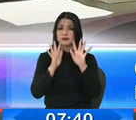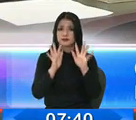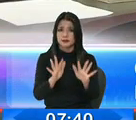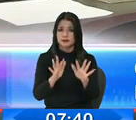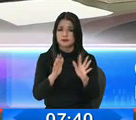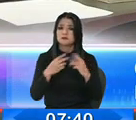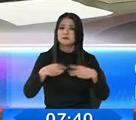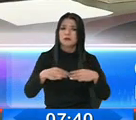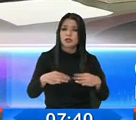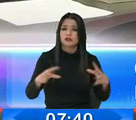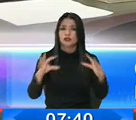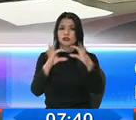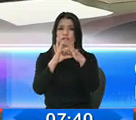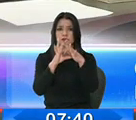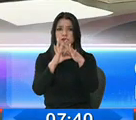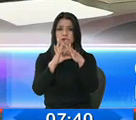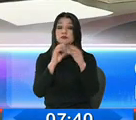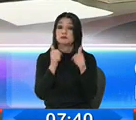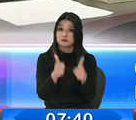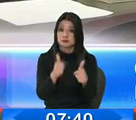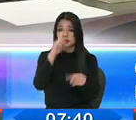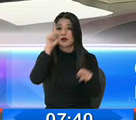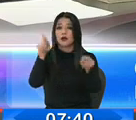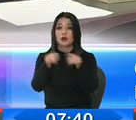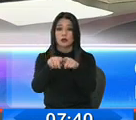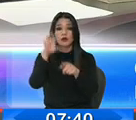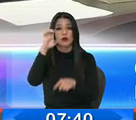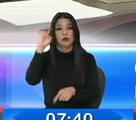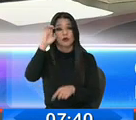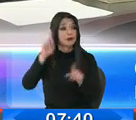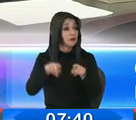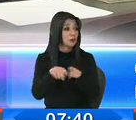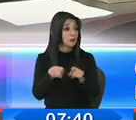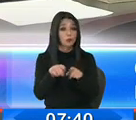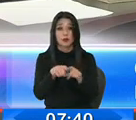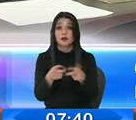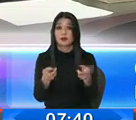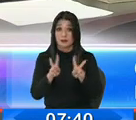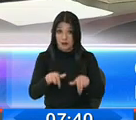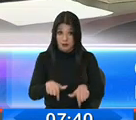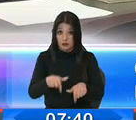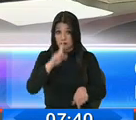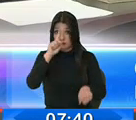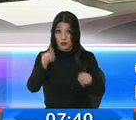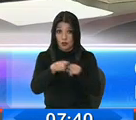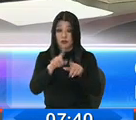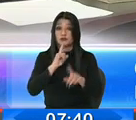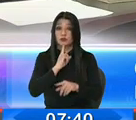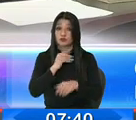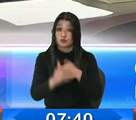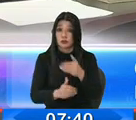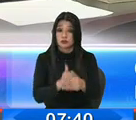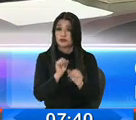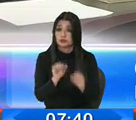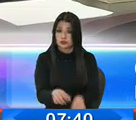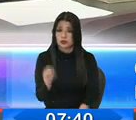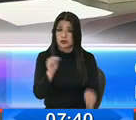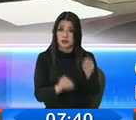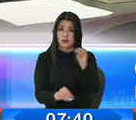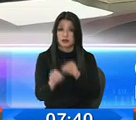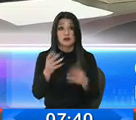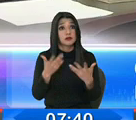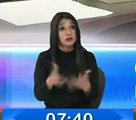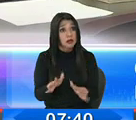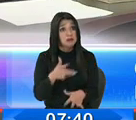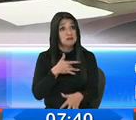con el mecanismo Alianza del Pacífico, lo hicimos con el acuerdo con la Unión Europea, en el acuerdo también con EFTA, se trabajó de esa manera, y lo que tenemos ya mapeado son